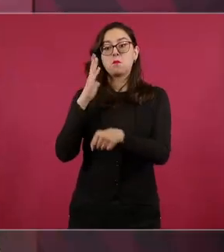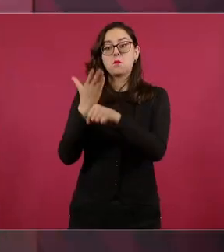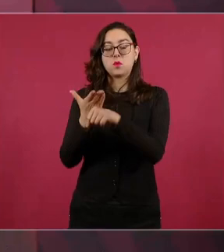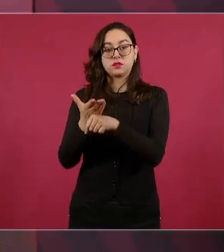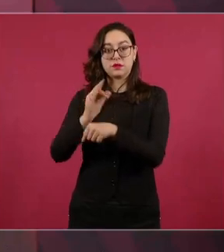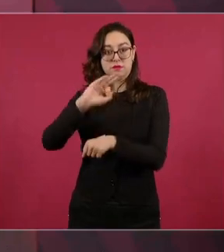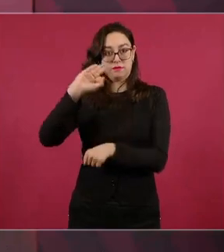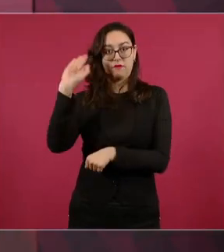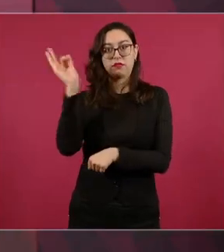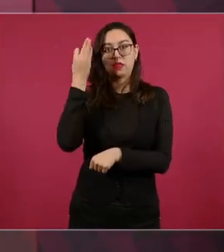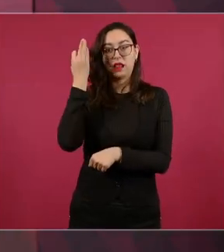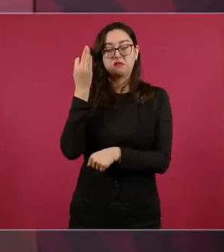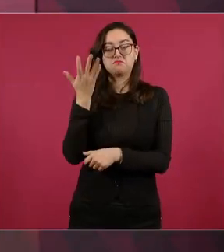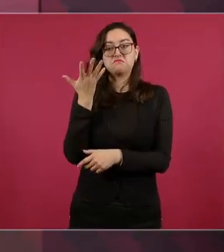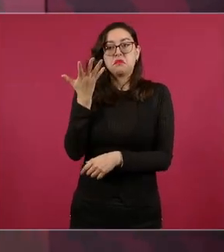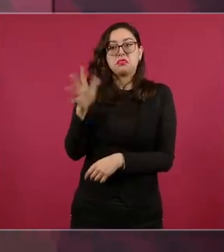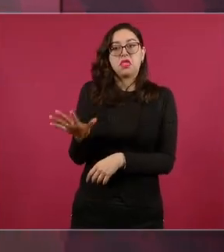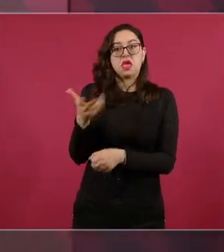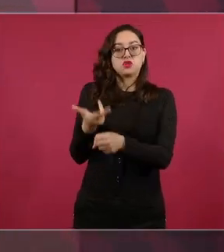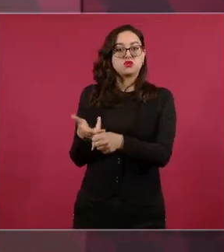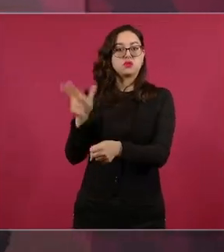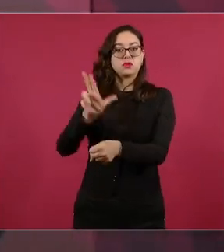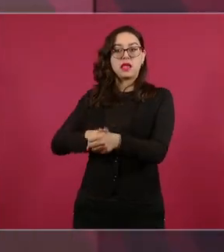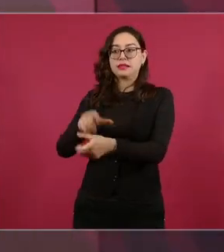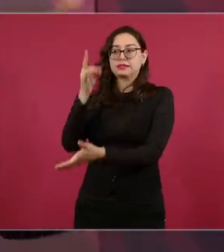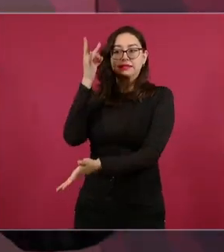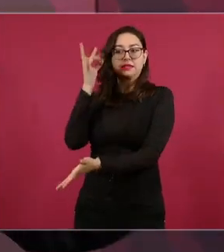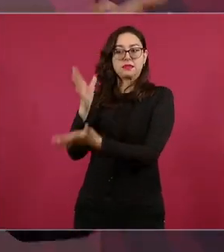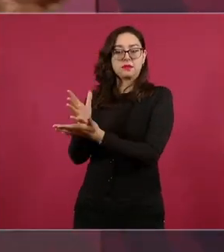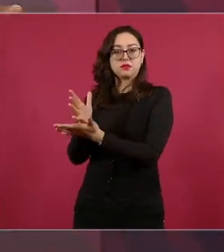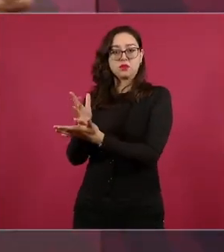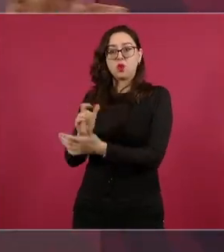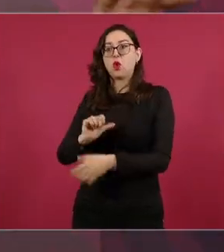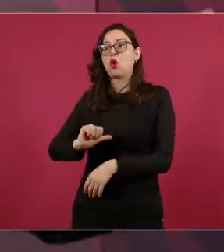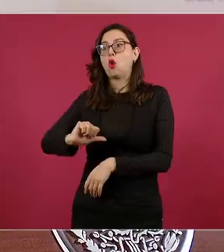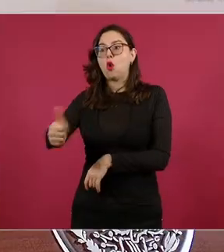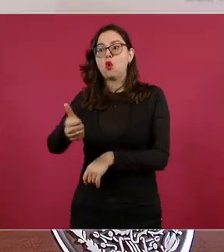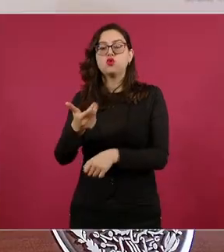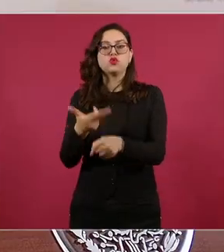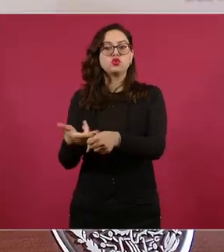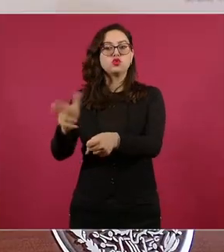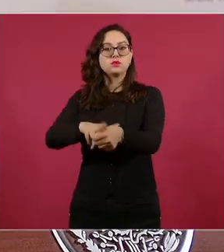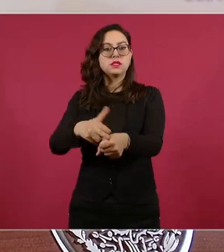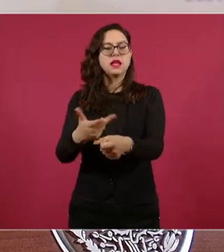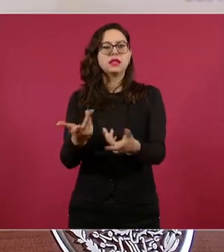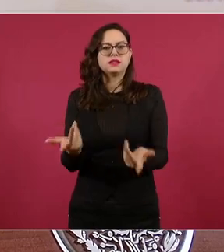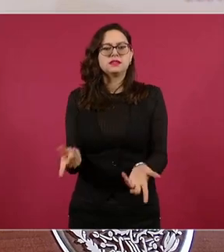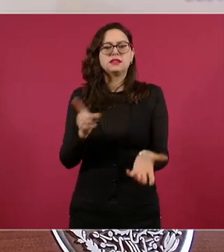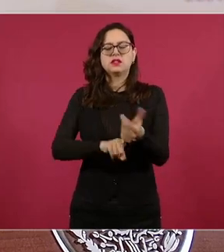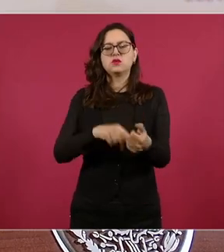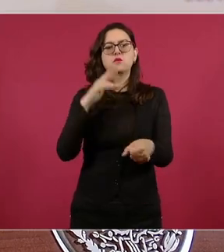Salud Federal y todo lo manejaban en los estados.